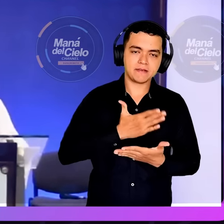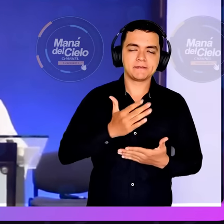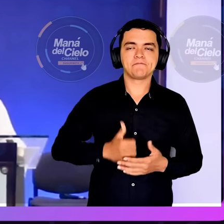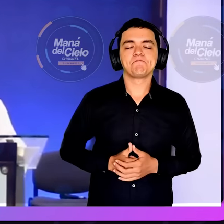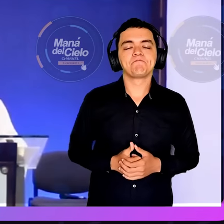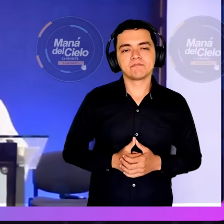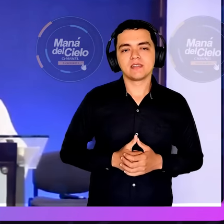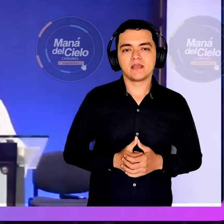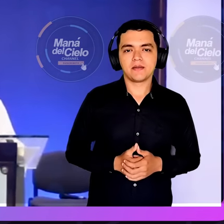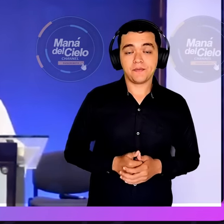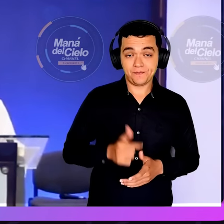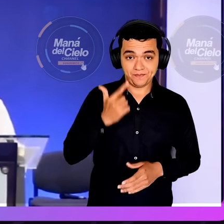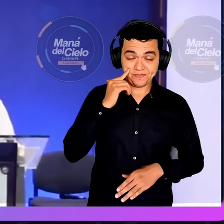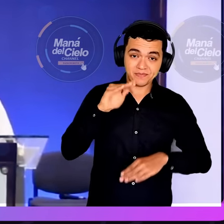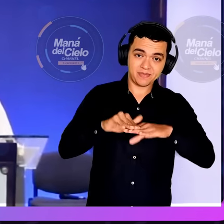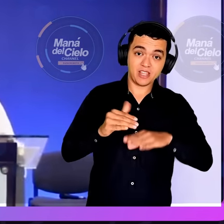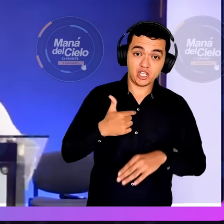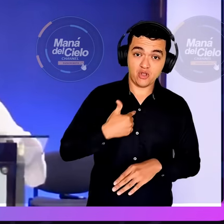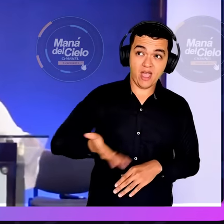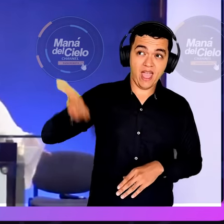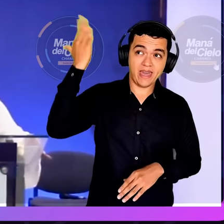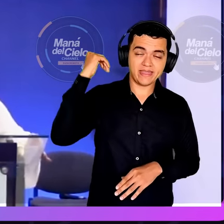cuando yo estaba